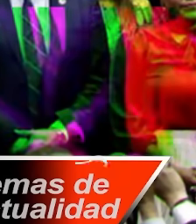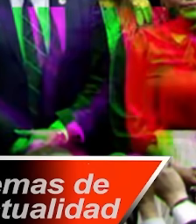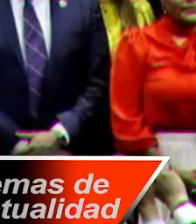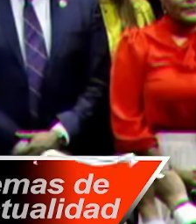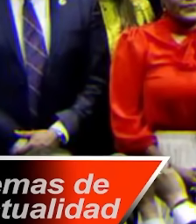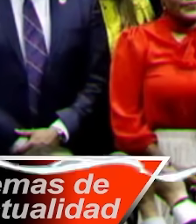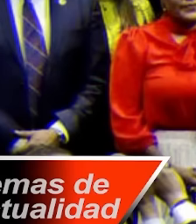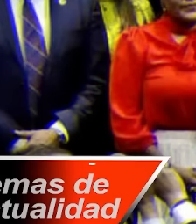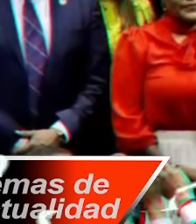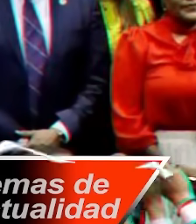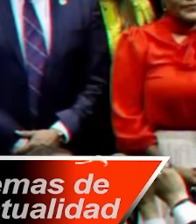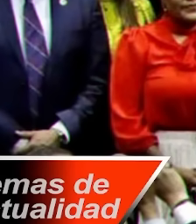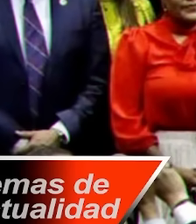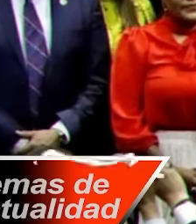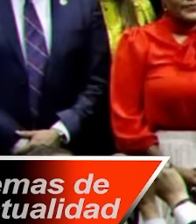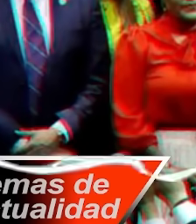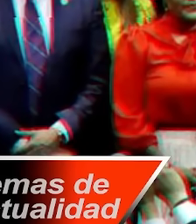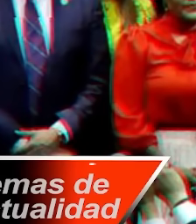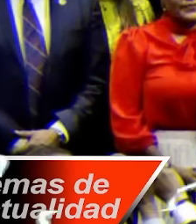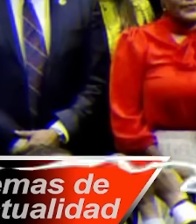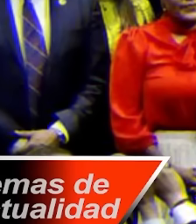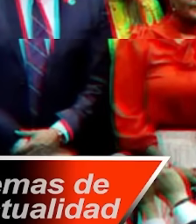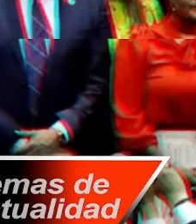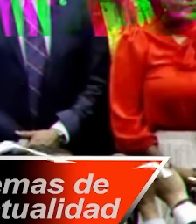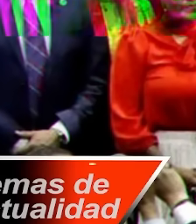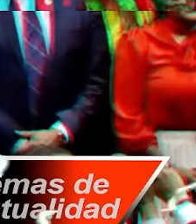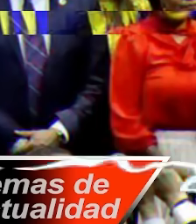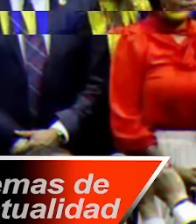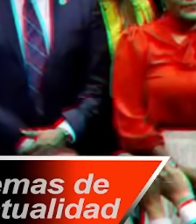información. Mi nombre es Isaí Ramírez, reporta para Quesadilla Verdades, y nos vemos en un próximo video. Chau, chau.